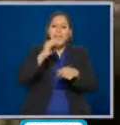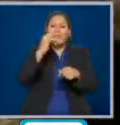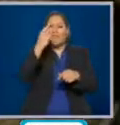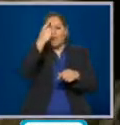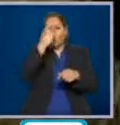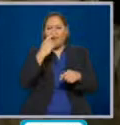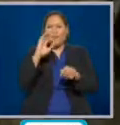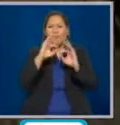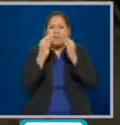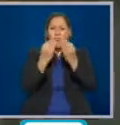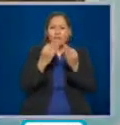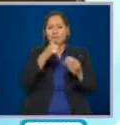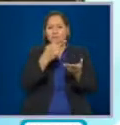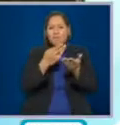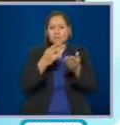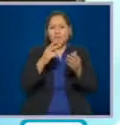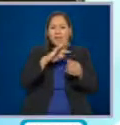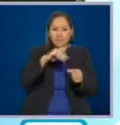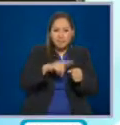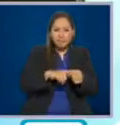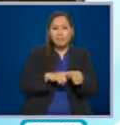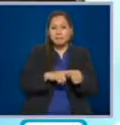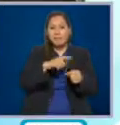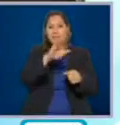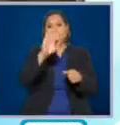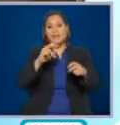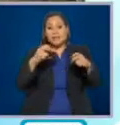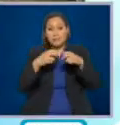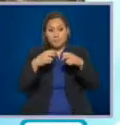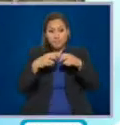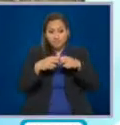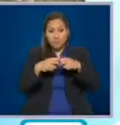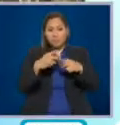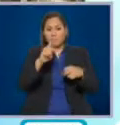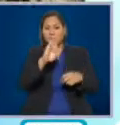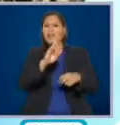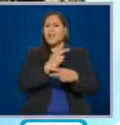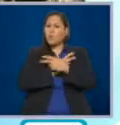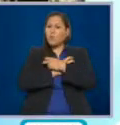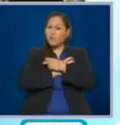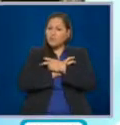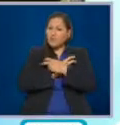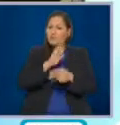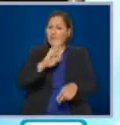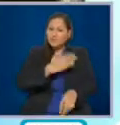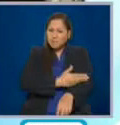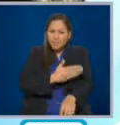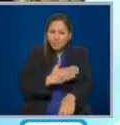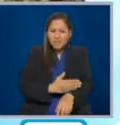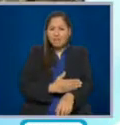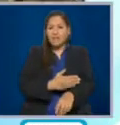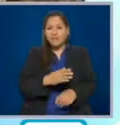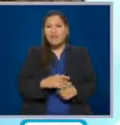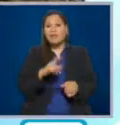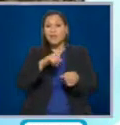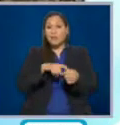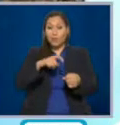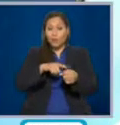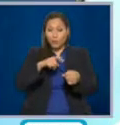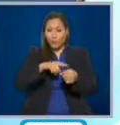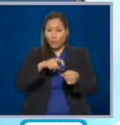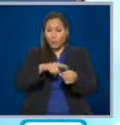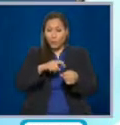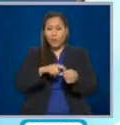como dices, es material reciclado, a lo mejor plástico, pero incluso parecería hueso, ¿no? Claro. ¿Qué madera? El color es maravilloso. No, el